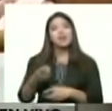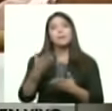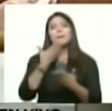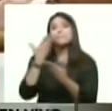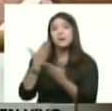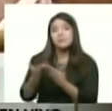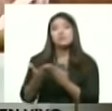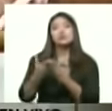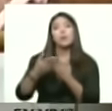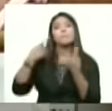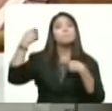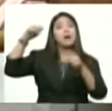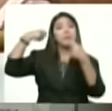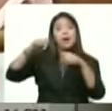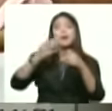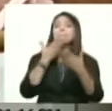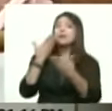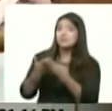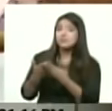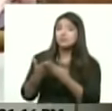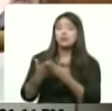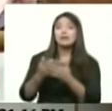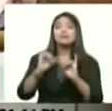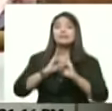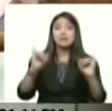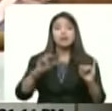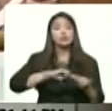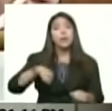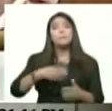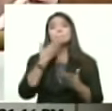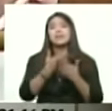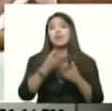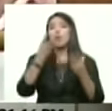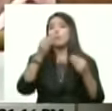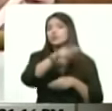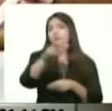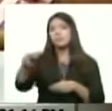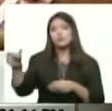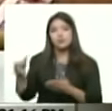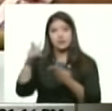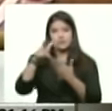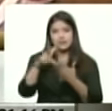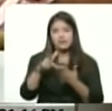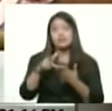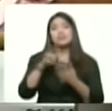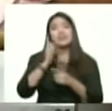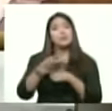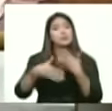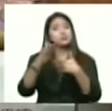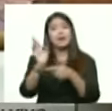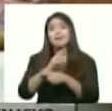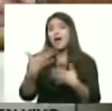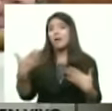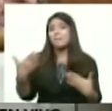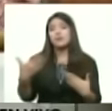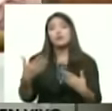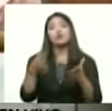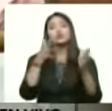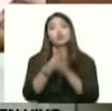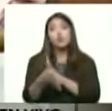para la exportación. En los permisos para la exportación se solicitaron muchos de los compañeros que intervinieron avanzar con celeridad en todo lo que es el